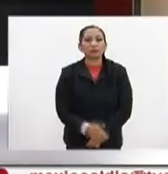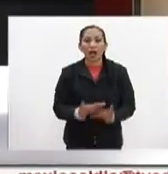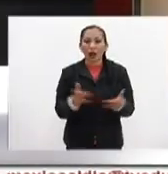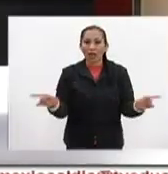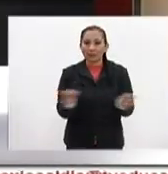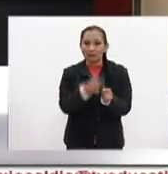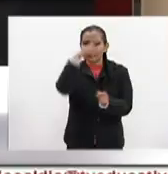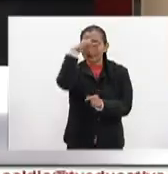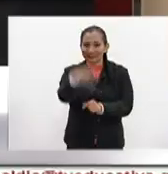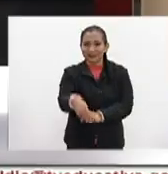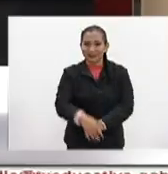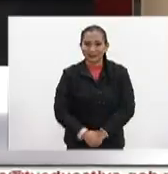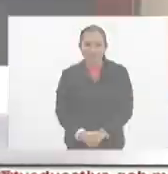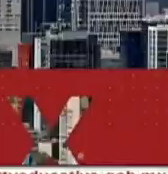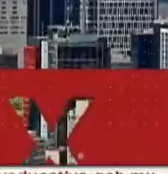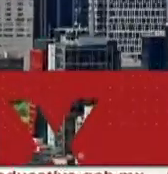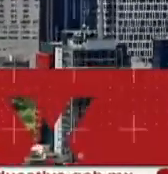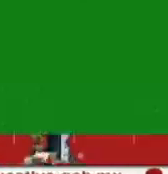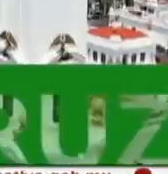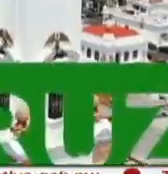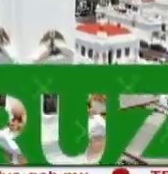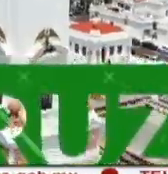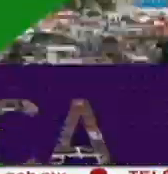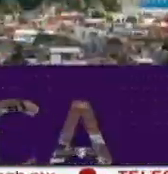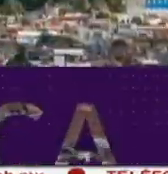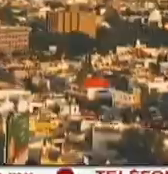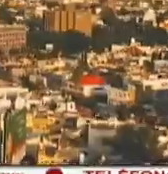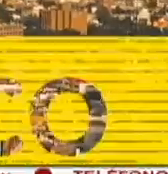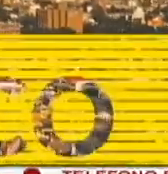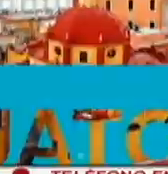Vamos a las breves del país.